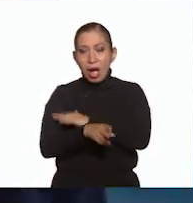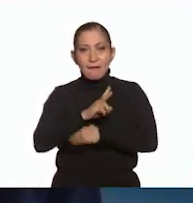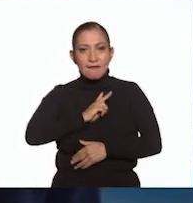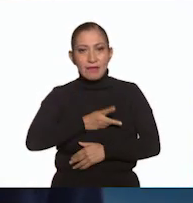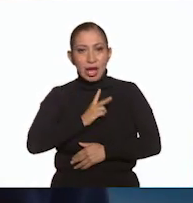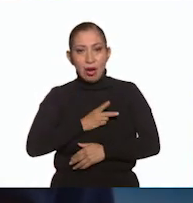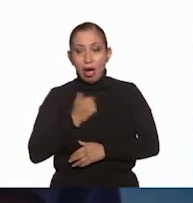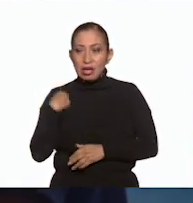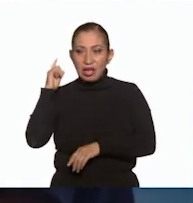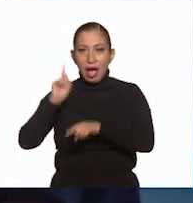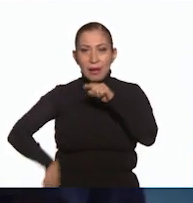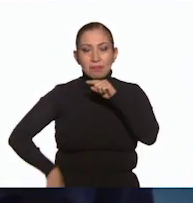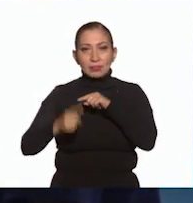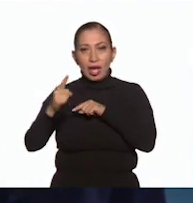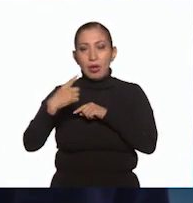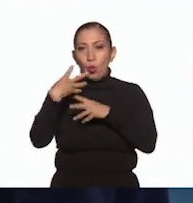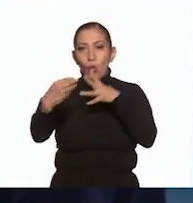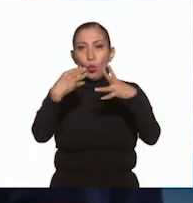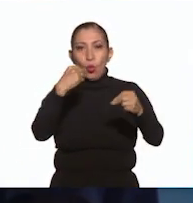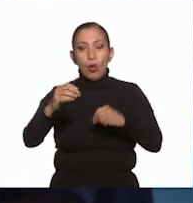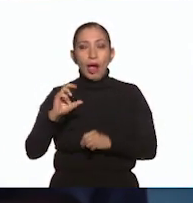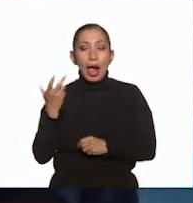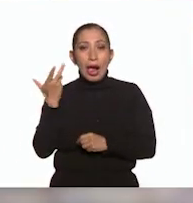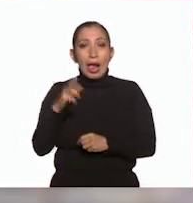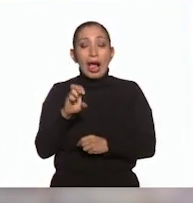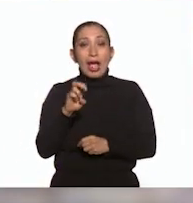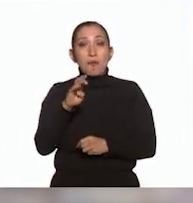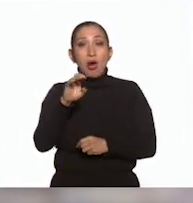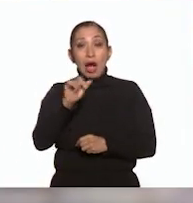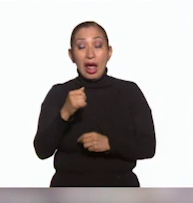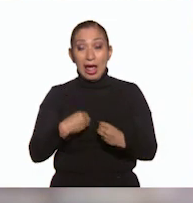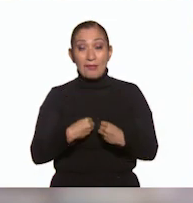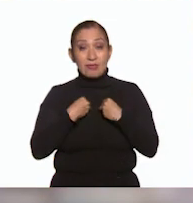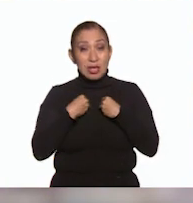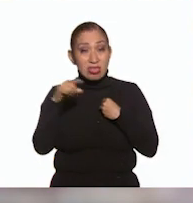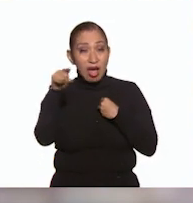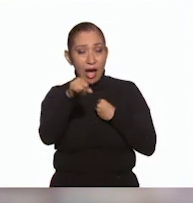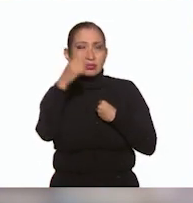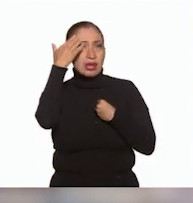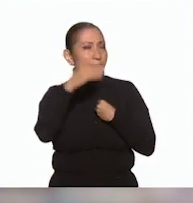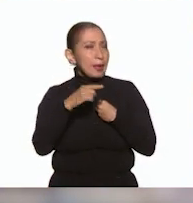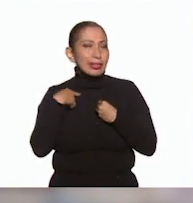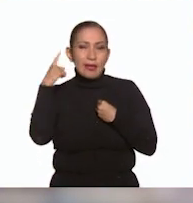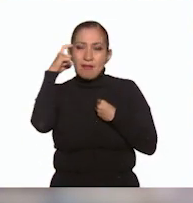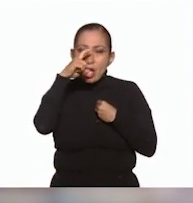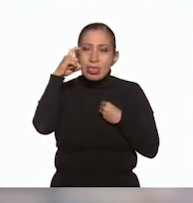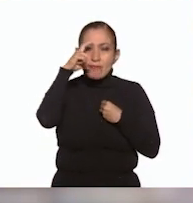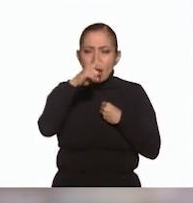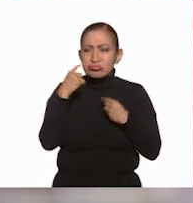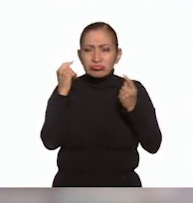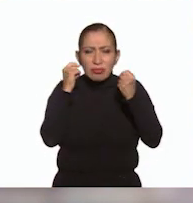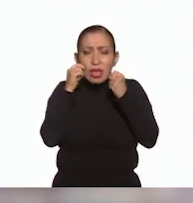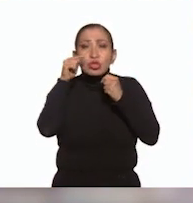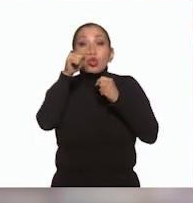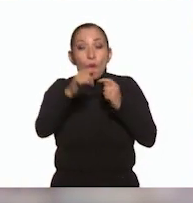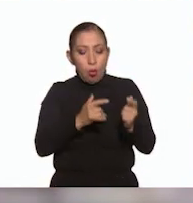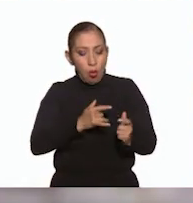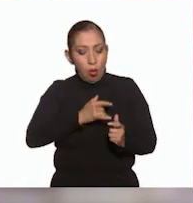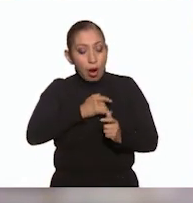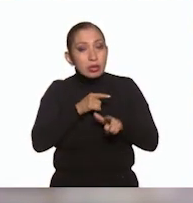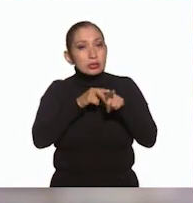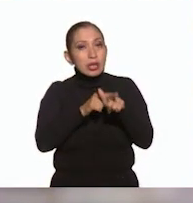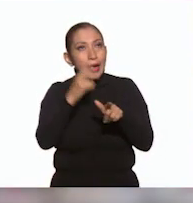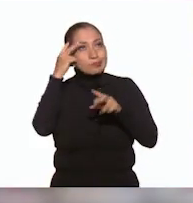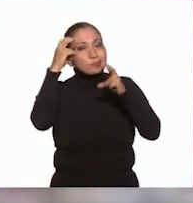virus, ayudando a acabar con una crisis de ébola. La vida te va a poner miles de retos. Está en ti seguir